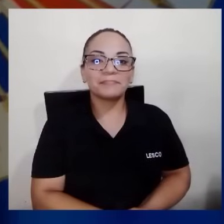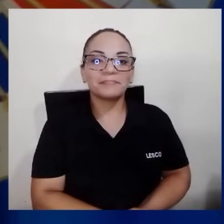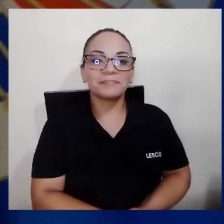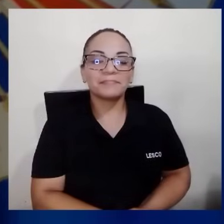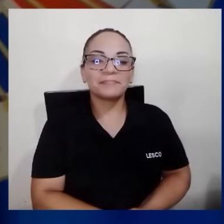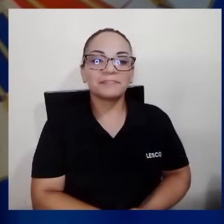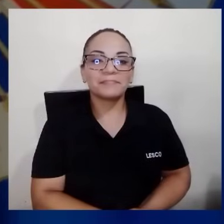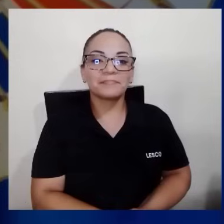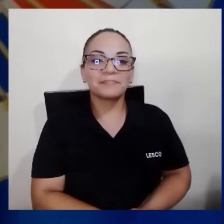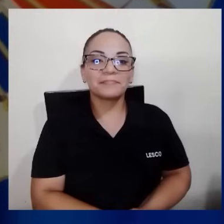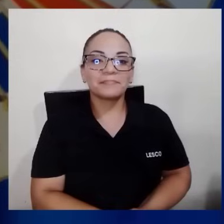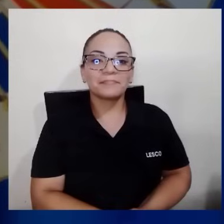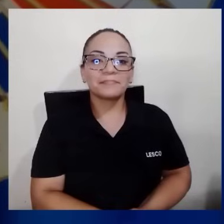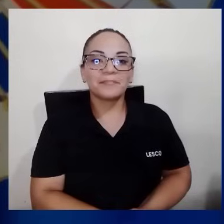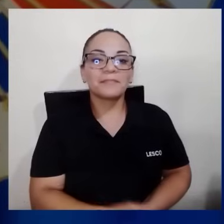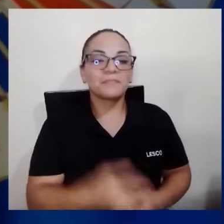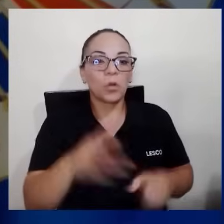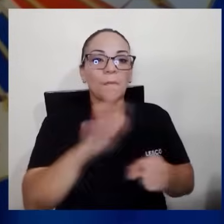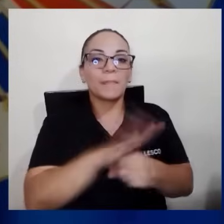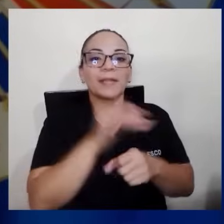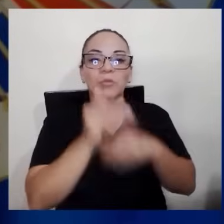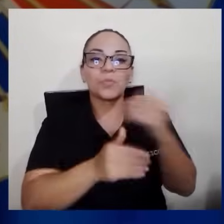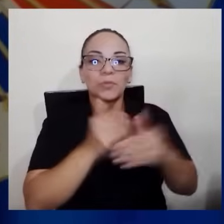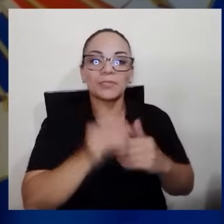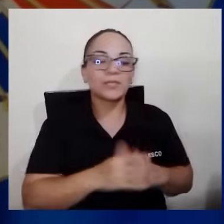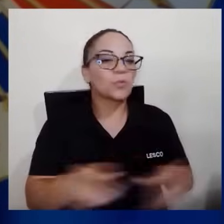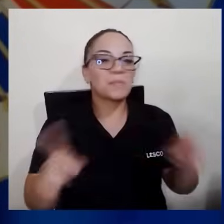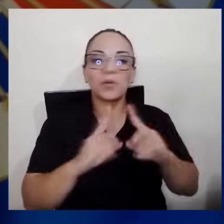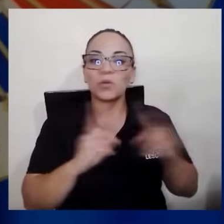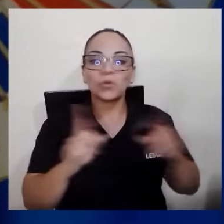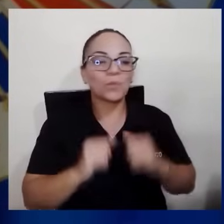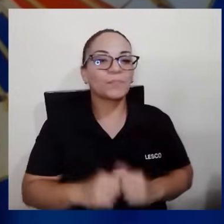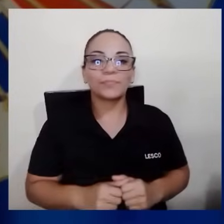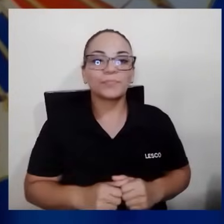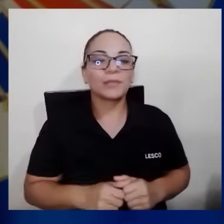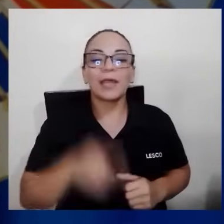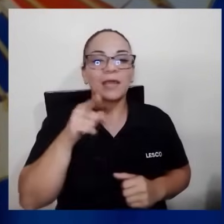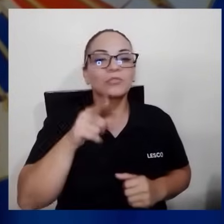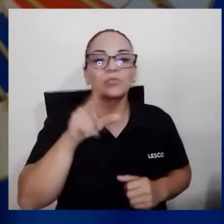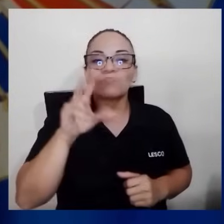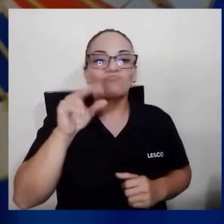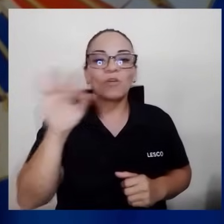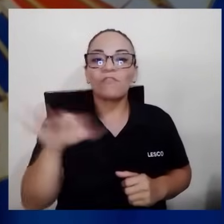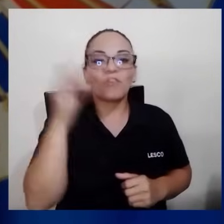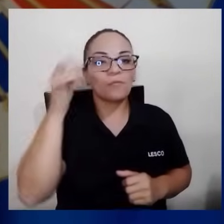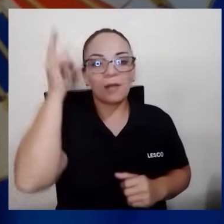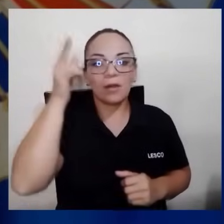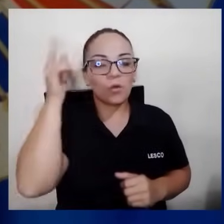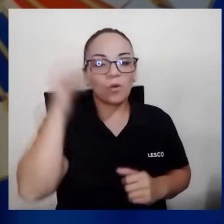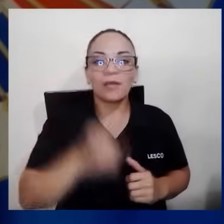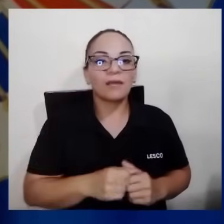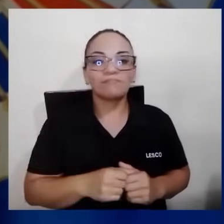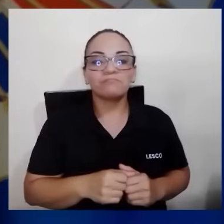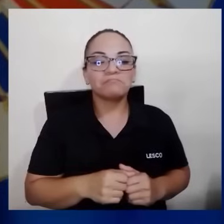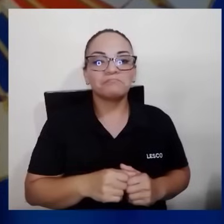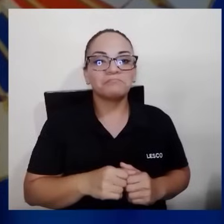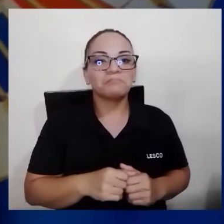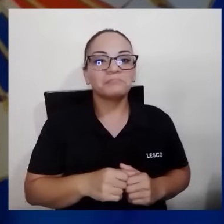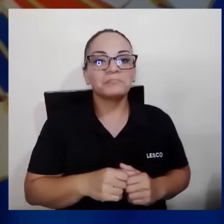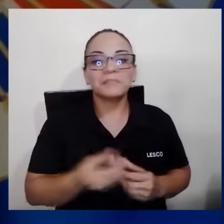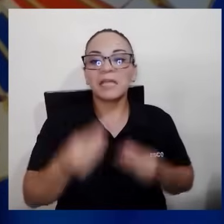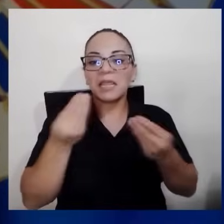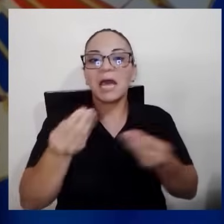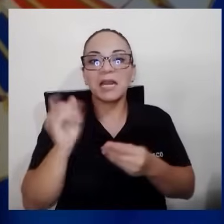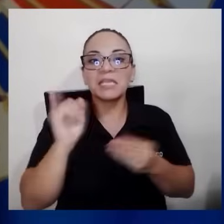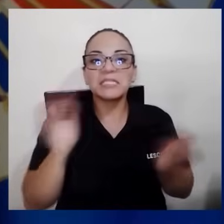ese proceso No no es una manera lógica de dar incentivos no es una manera lógica